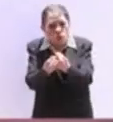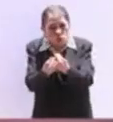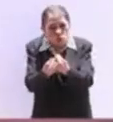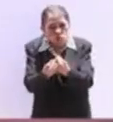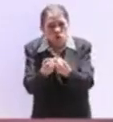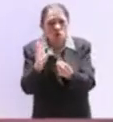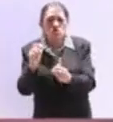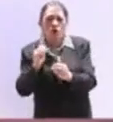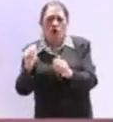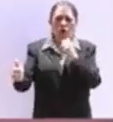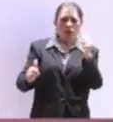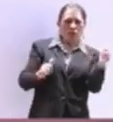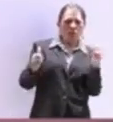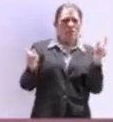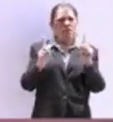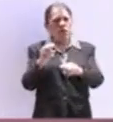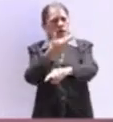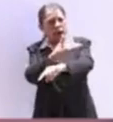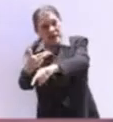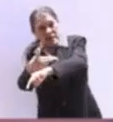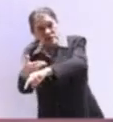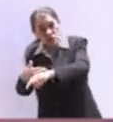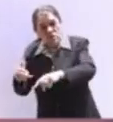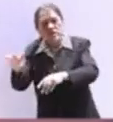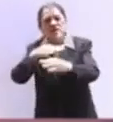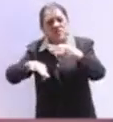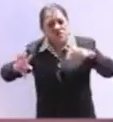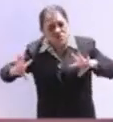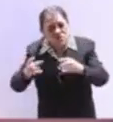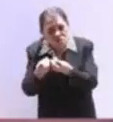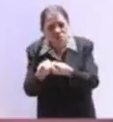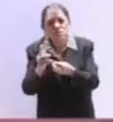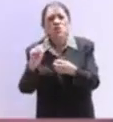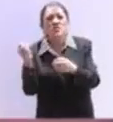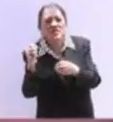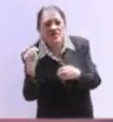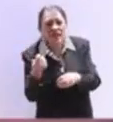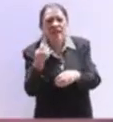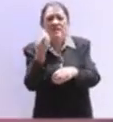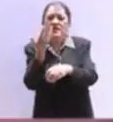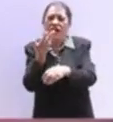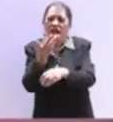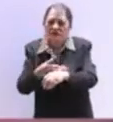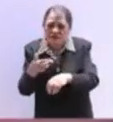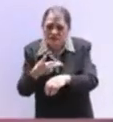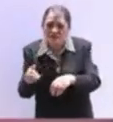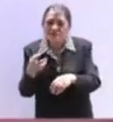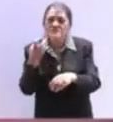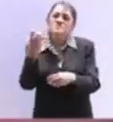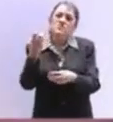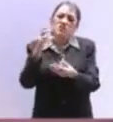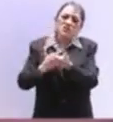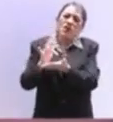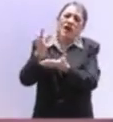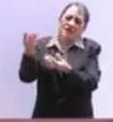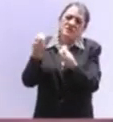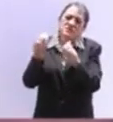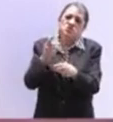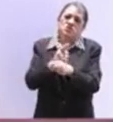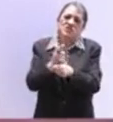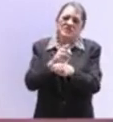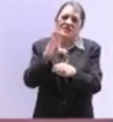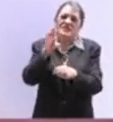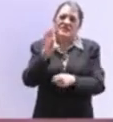dudas se resuelvan en la parte técnica y de comprobación. Por eso agradezco mucho a la licenciada